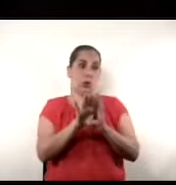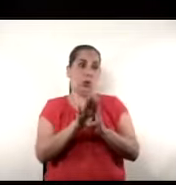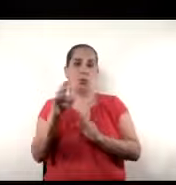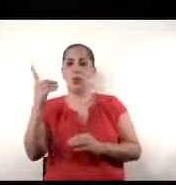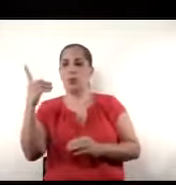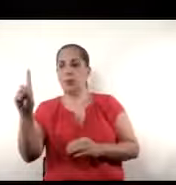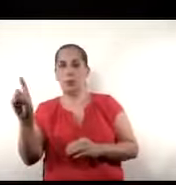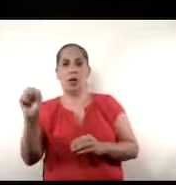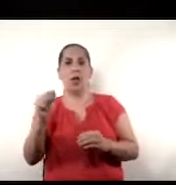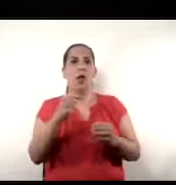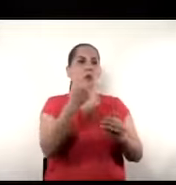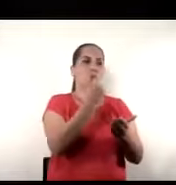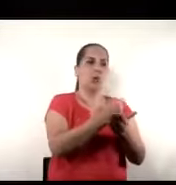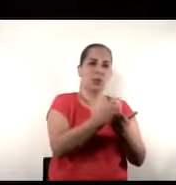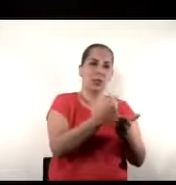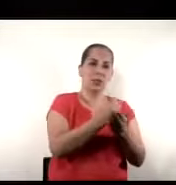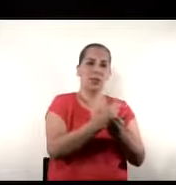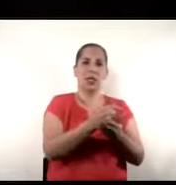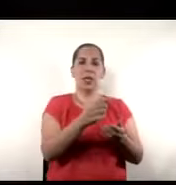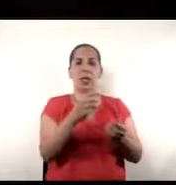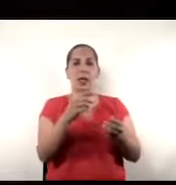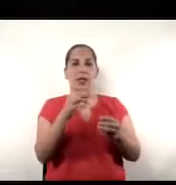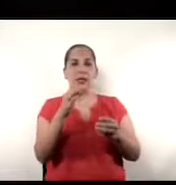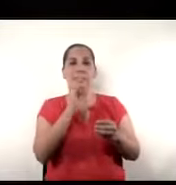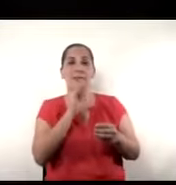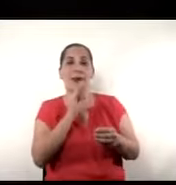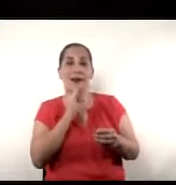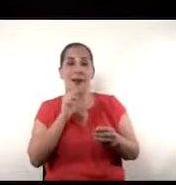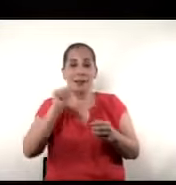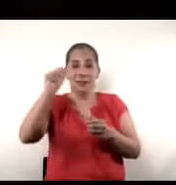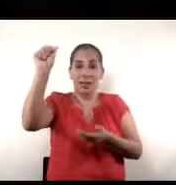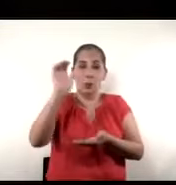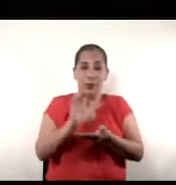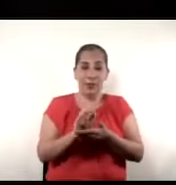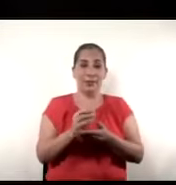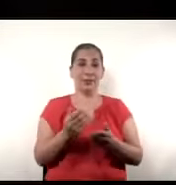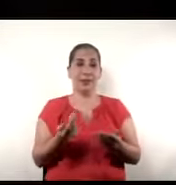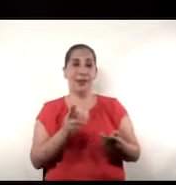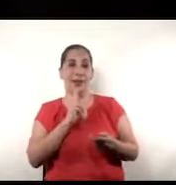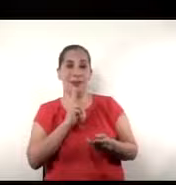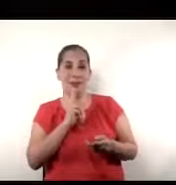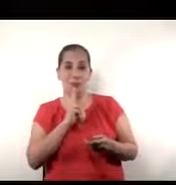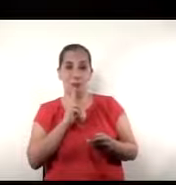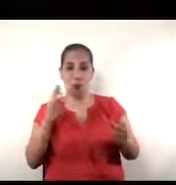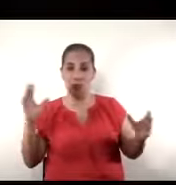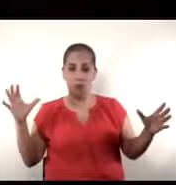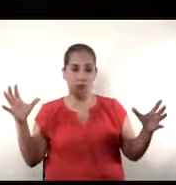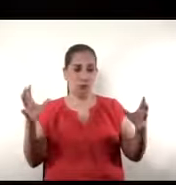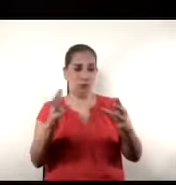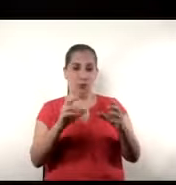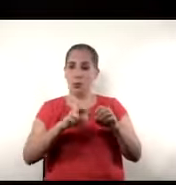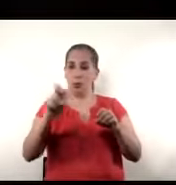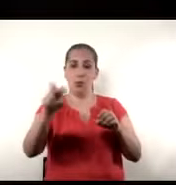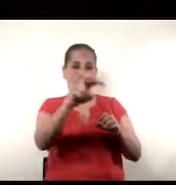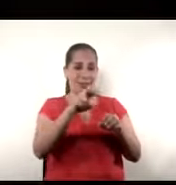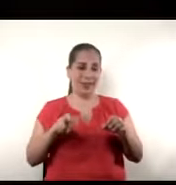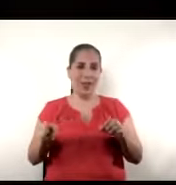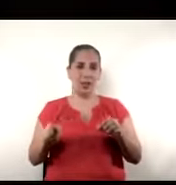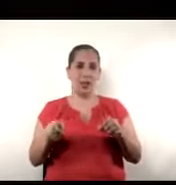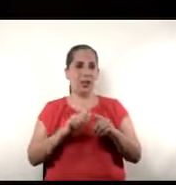Desamparados, Goicoechea, Tibás, Alajuelita, Atillo, en vez de estar pensando